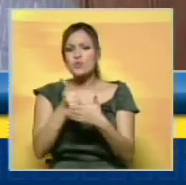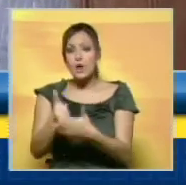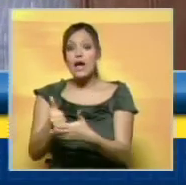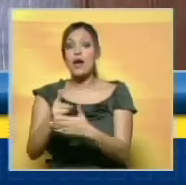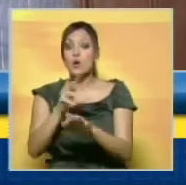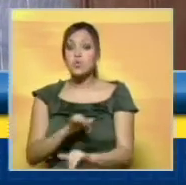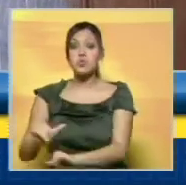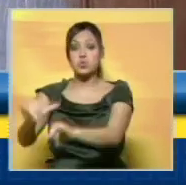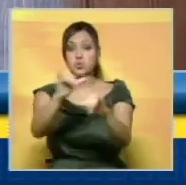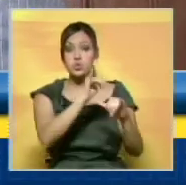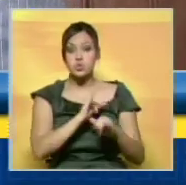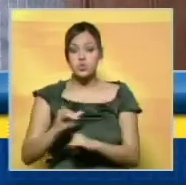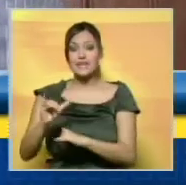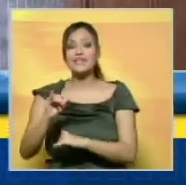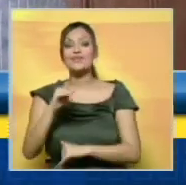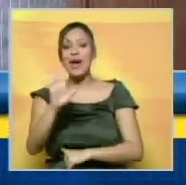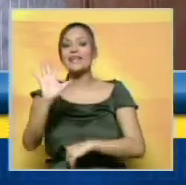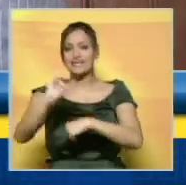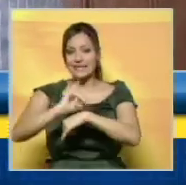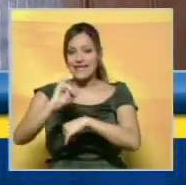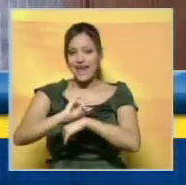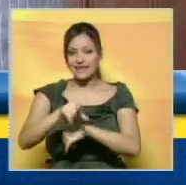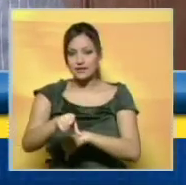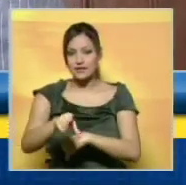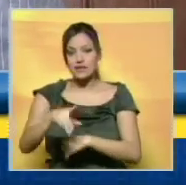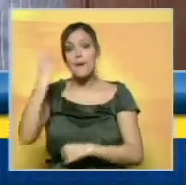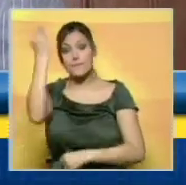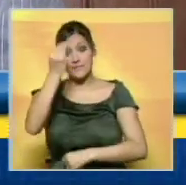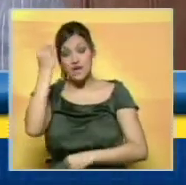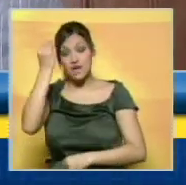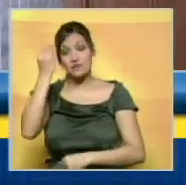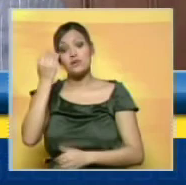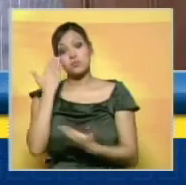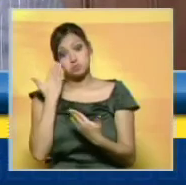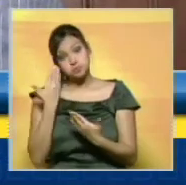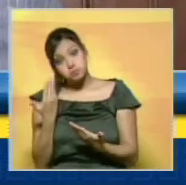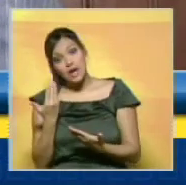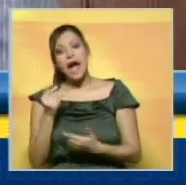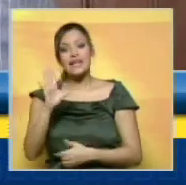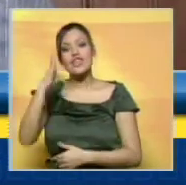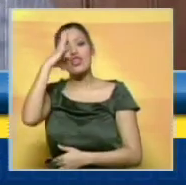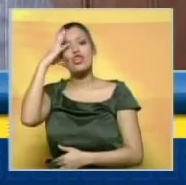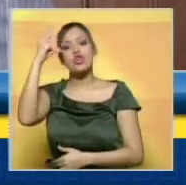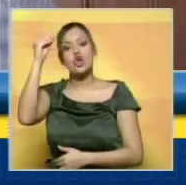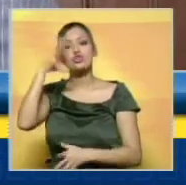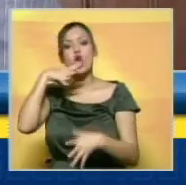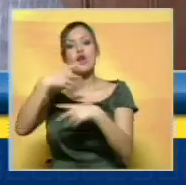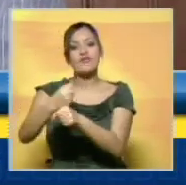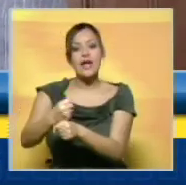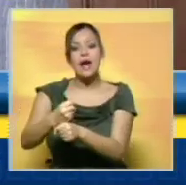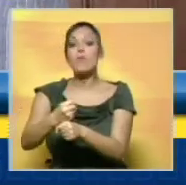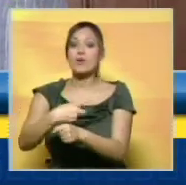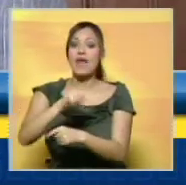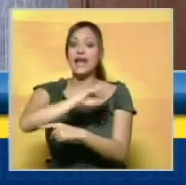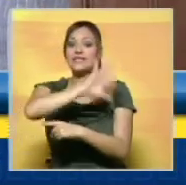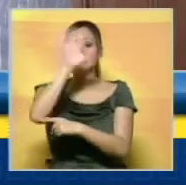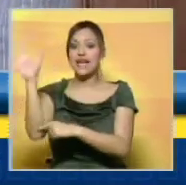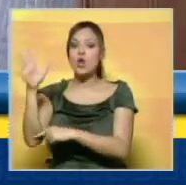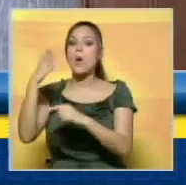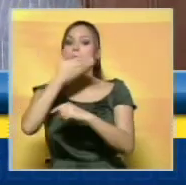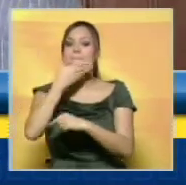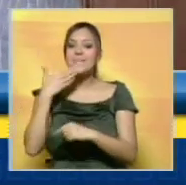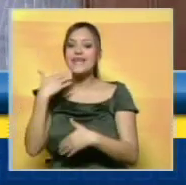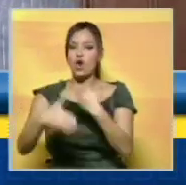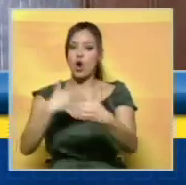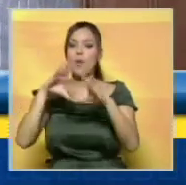común. O sea, lo que nosotros creemos es que fuimos creados por Dios para hacer algo, para ir al cielo, para construir un mundo